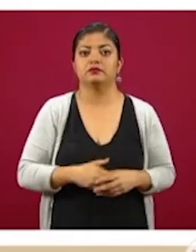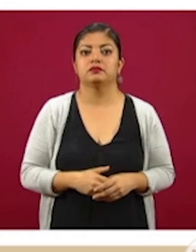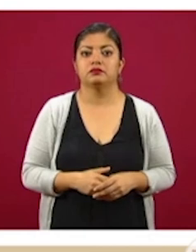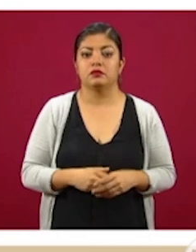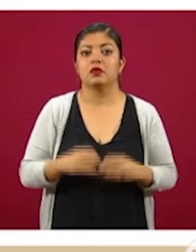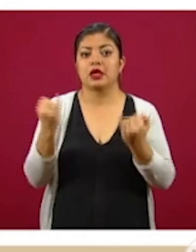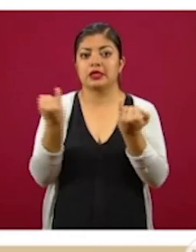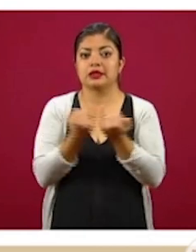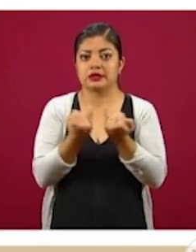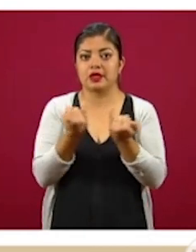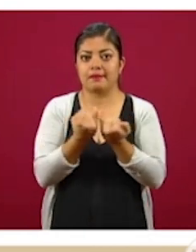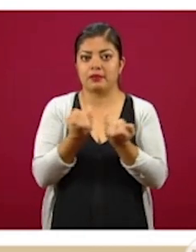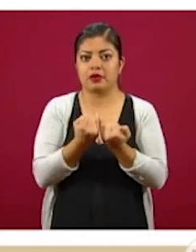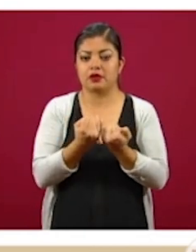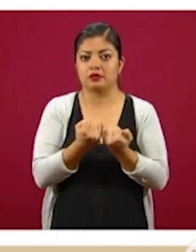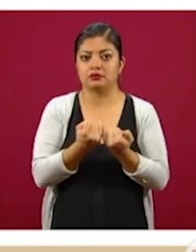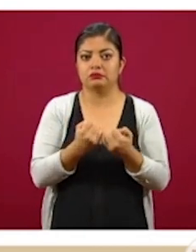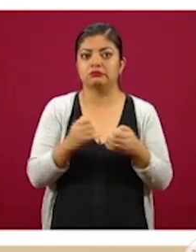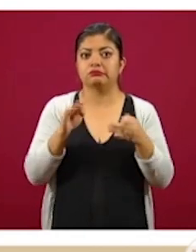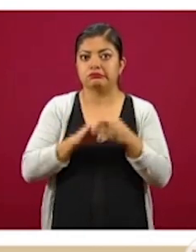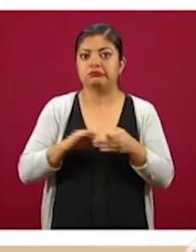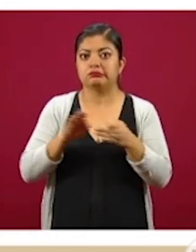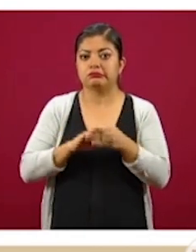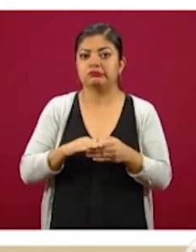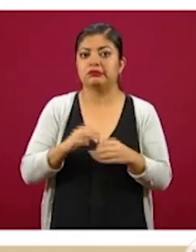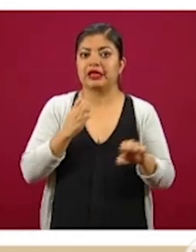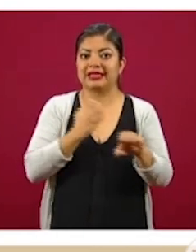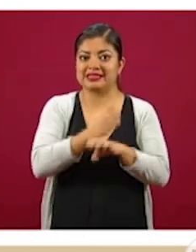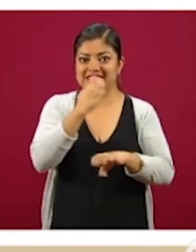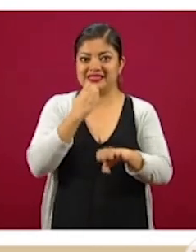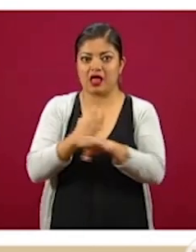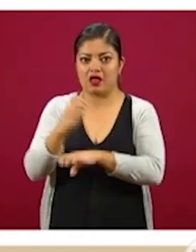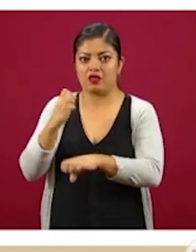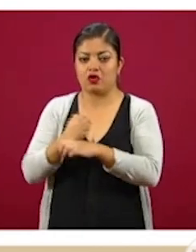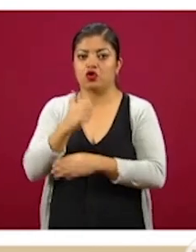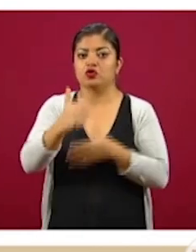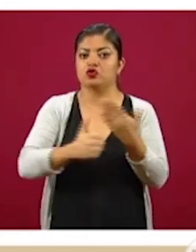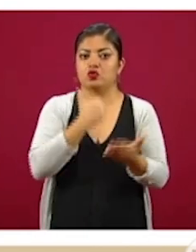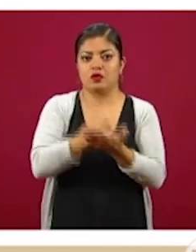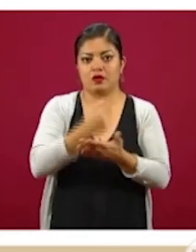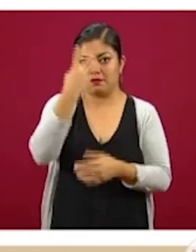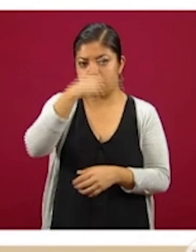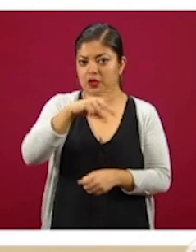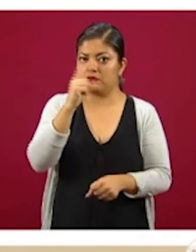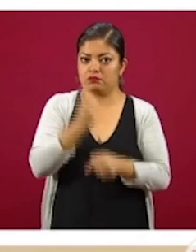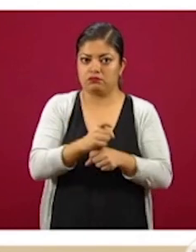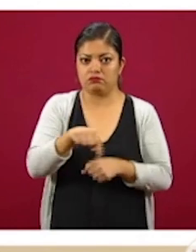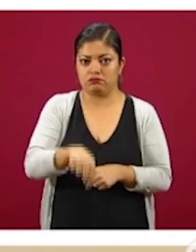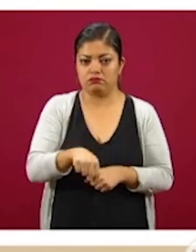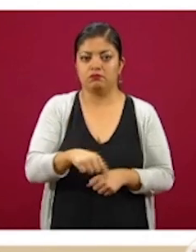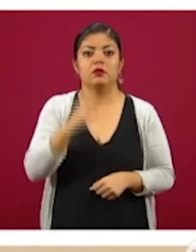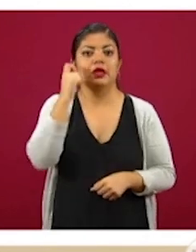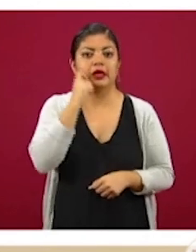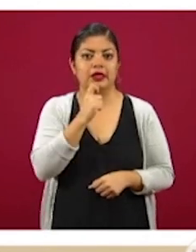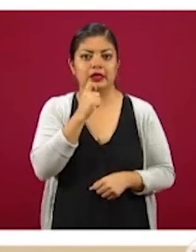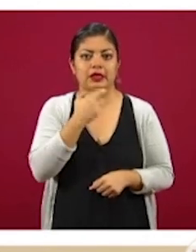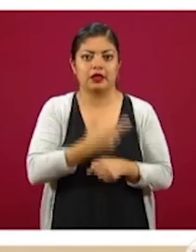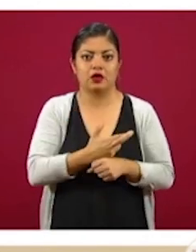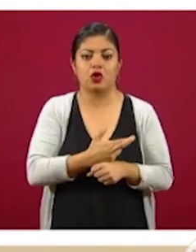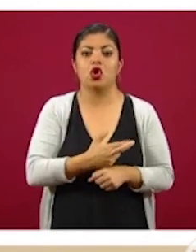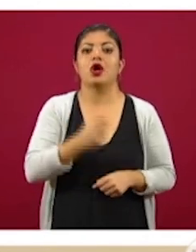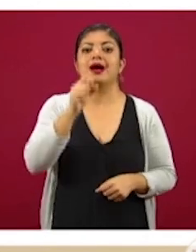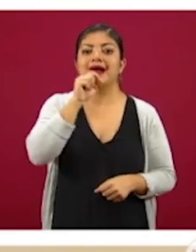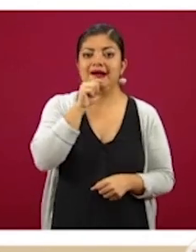y también es constante el tema de las entidades federativas, la Ciudad de México con un mayor número, Guerrero, Jalisco,